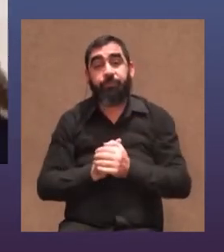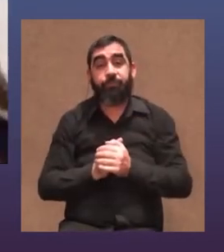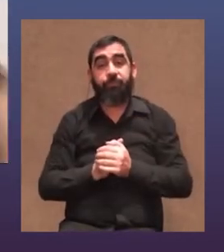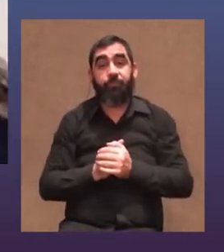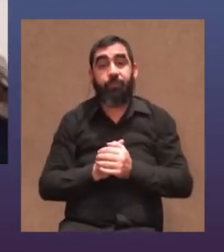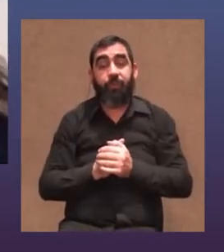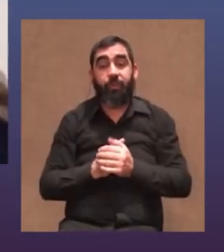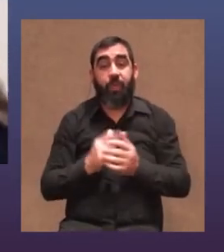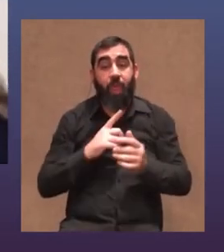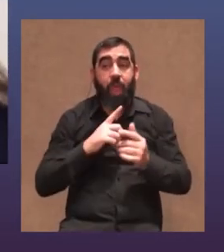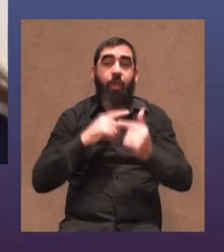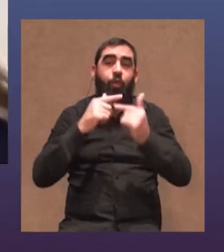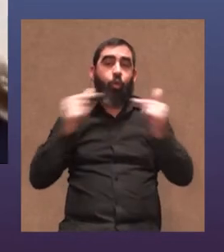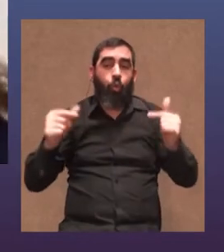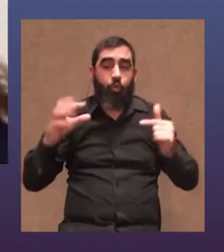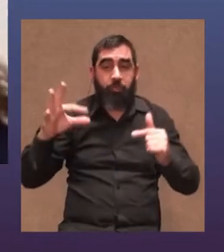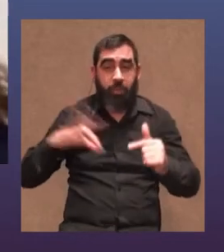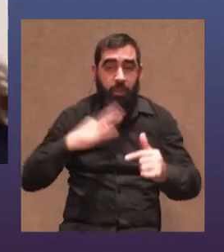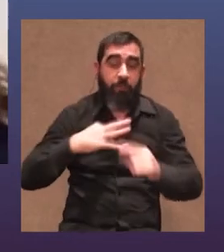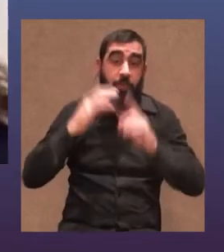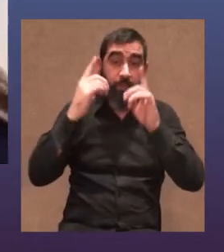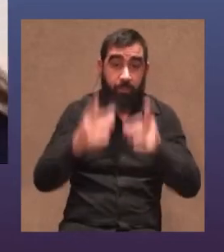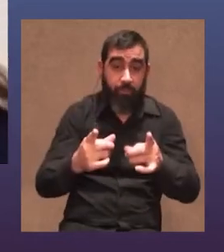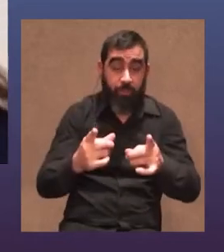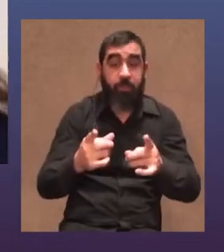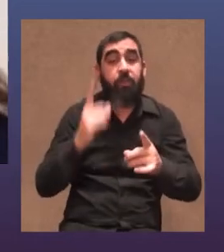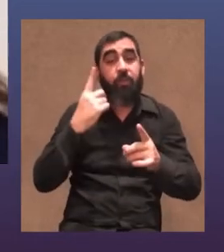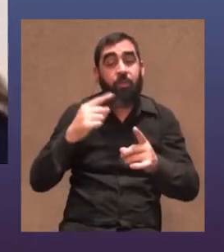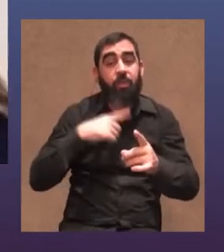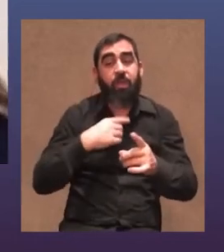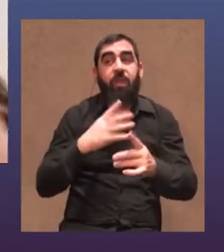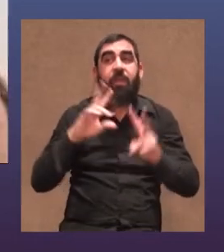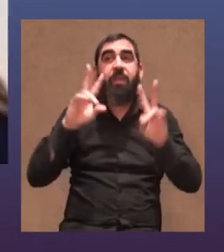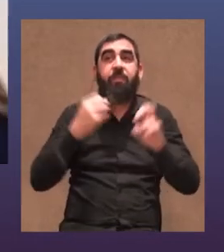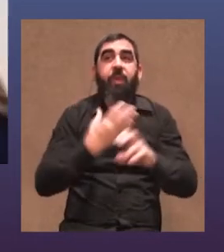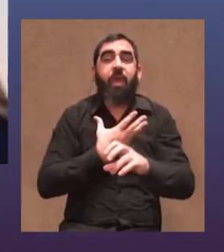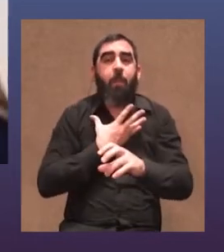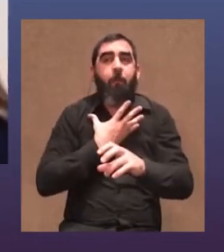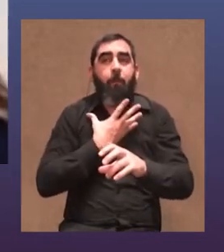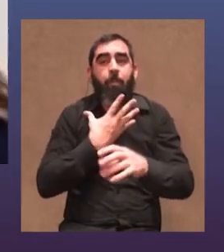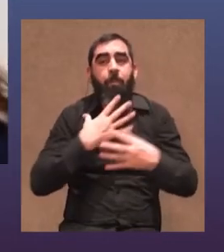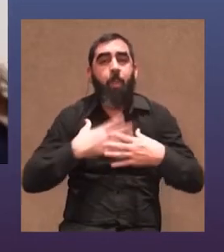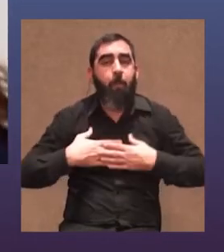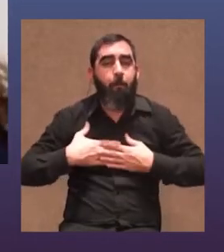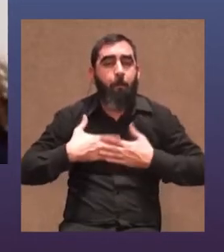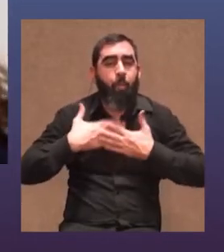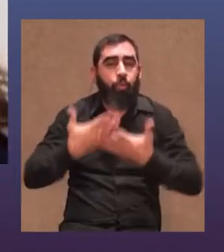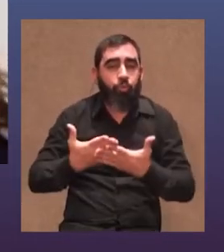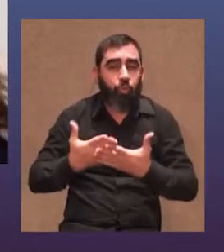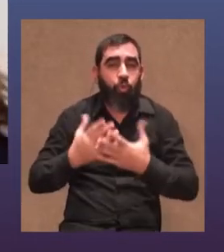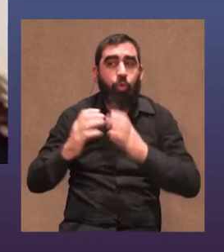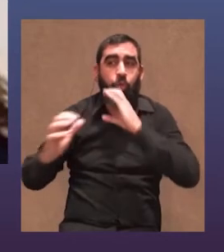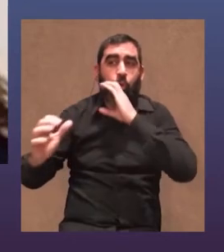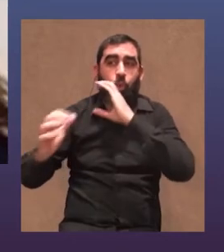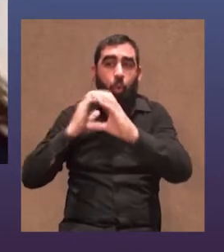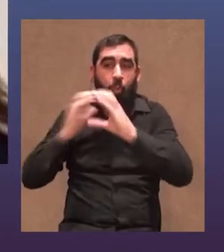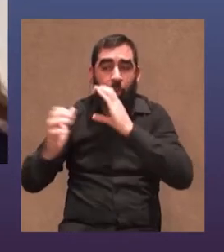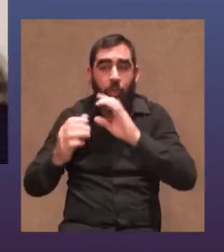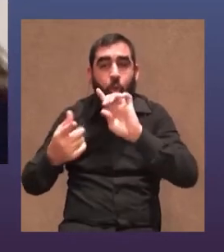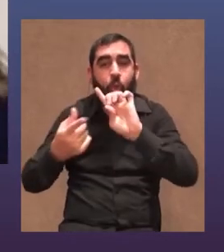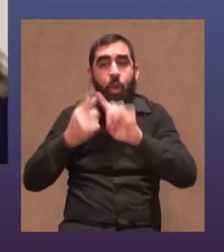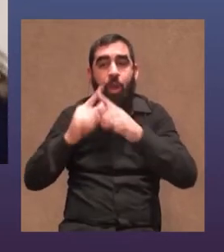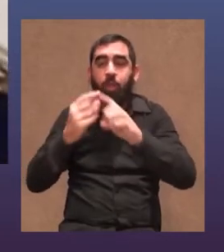años van pasando cosas, y entonces la carga emotiva, la carga esa de comunicación, de mantener una relación